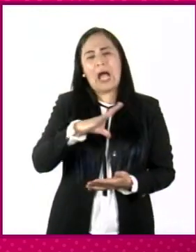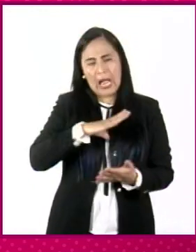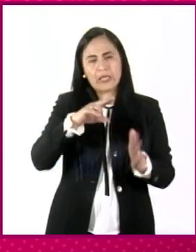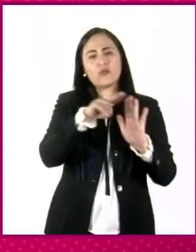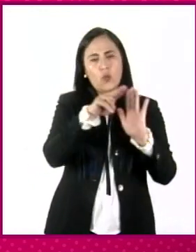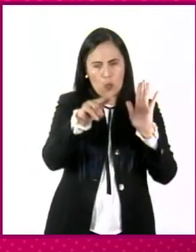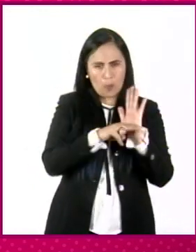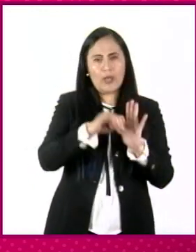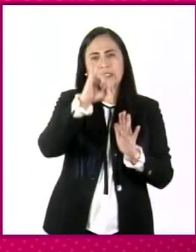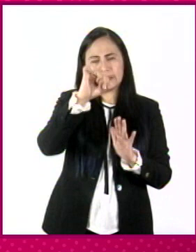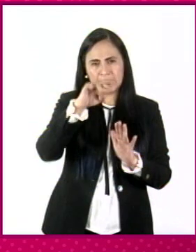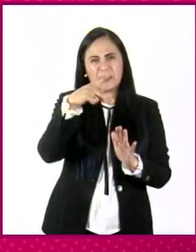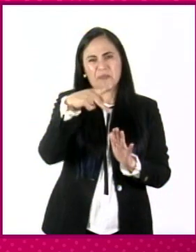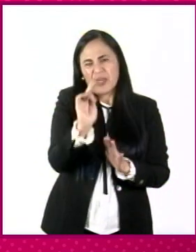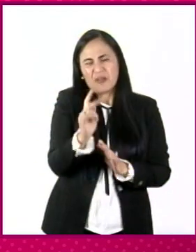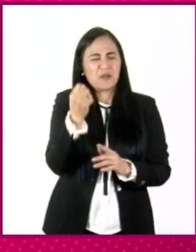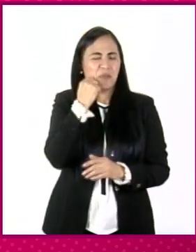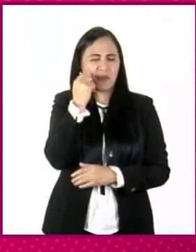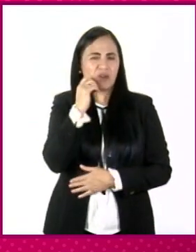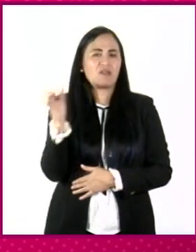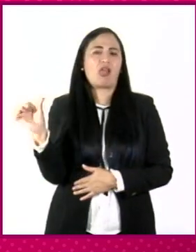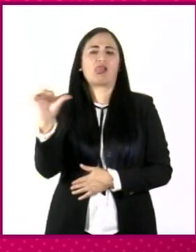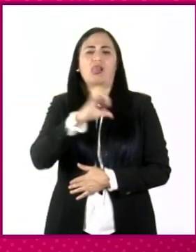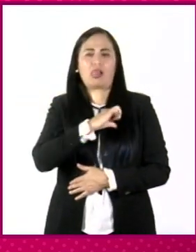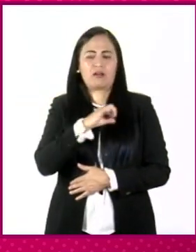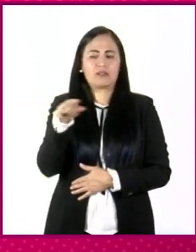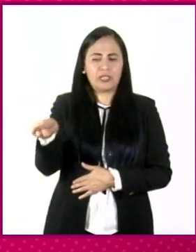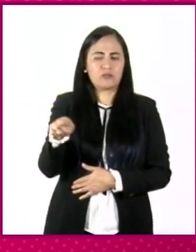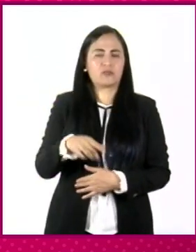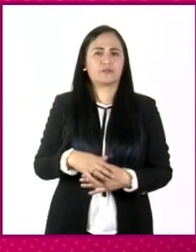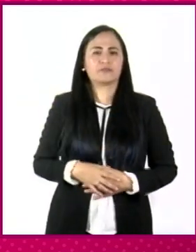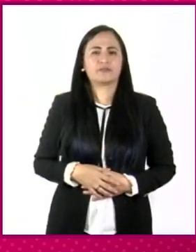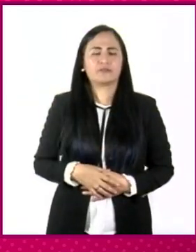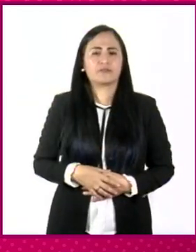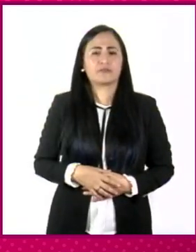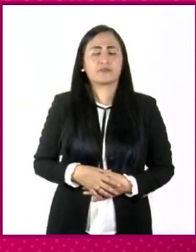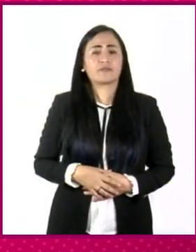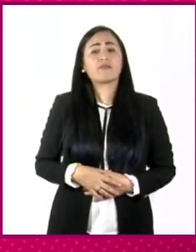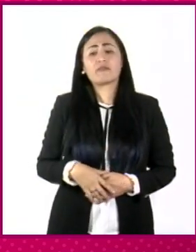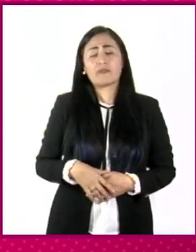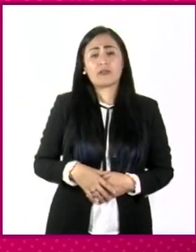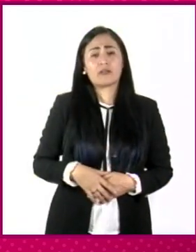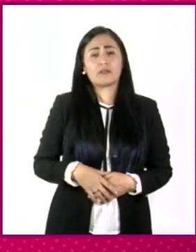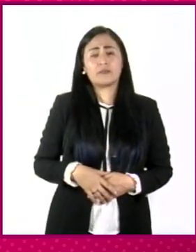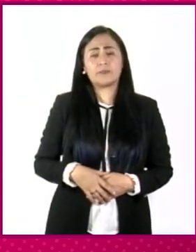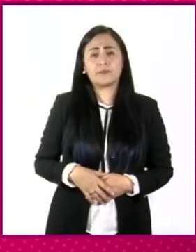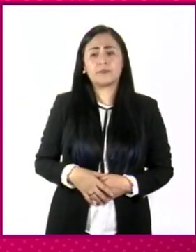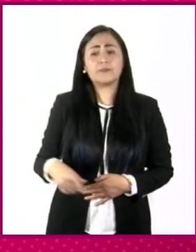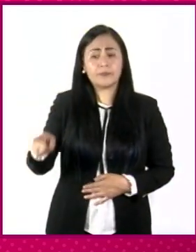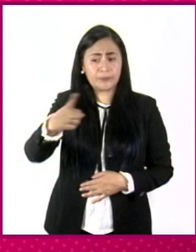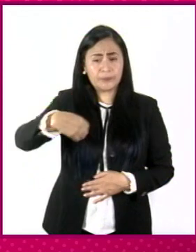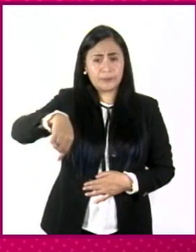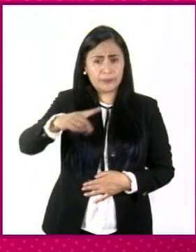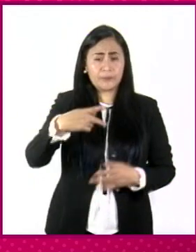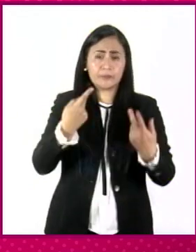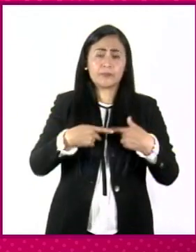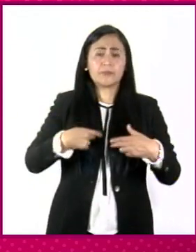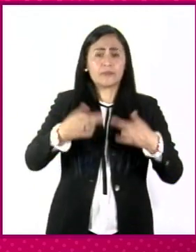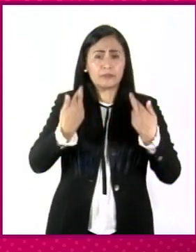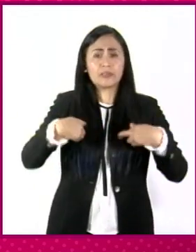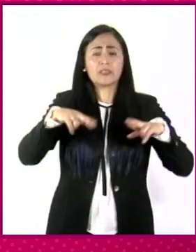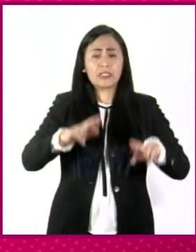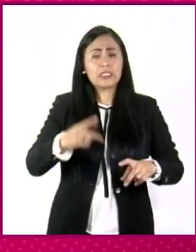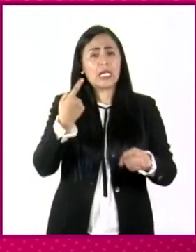sentido de lo deseable, se esperaría que estos representantes pues hablaran a la voz del ciudadano, a la